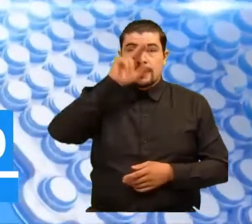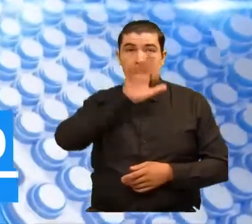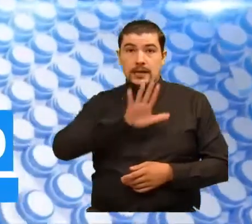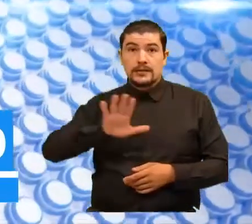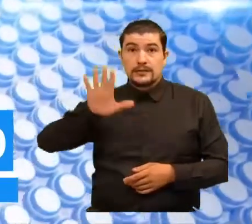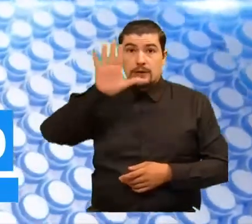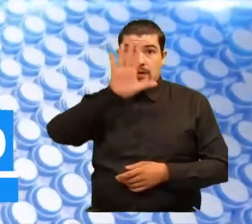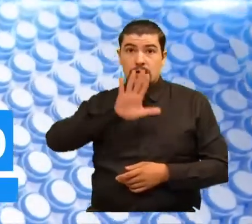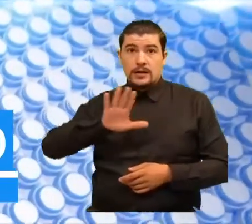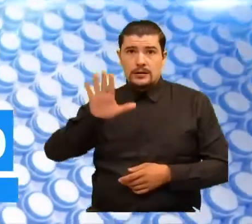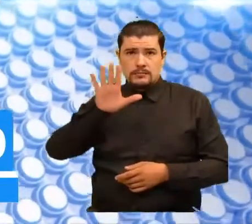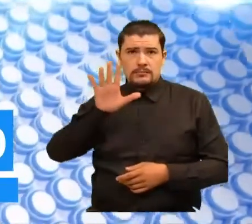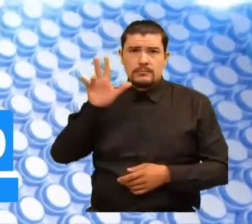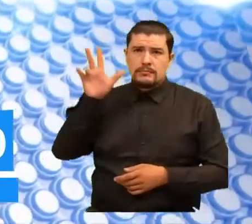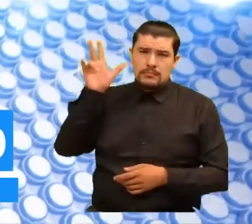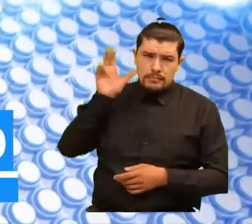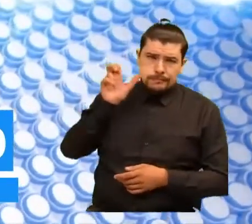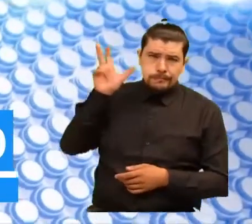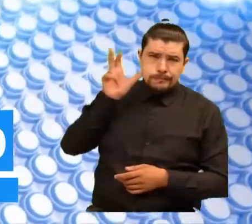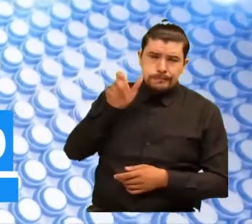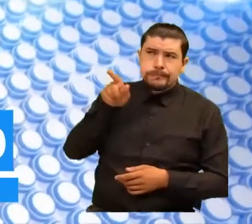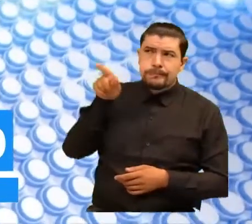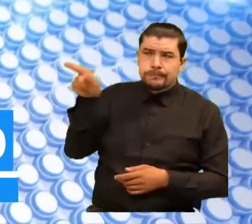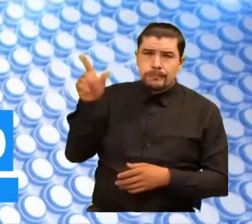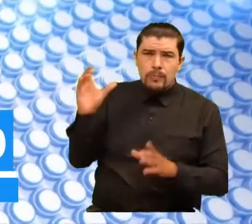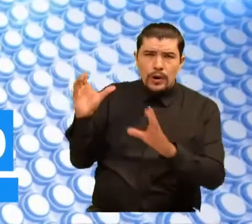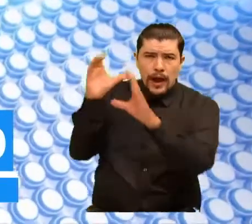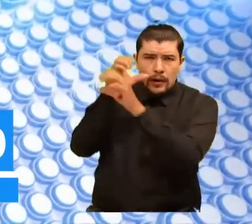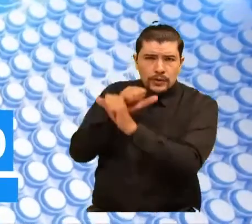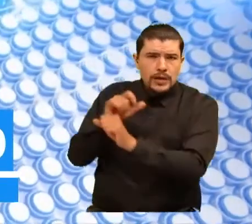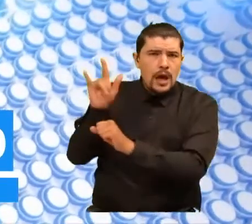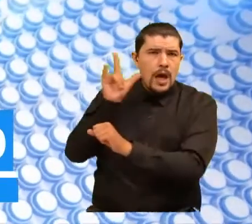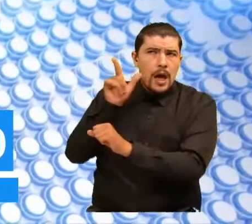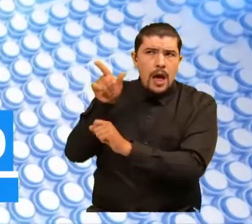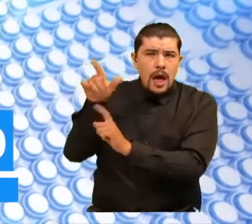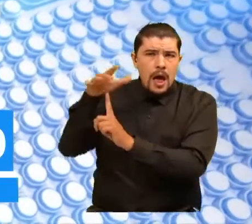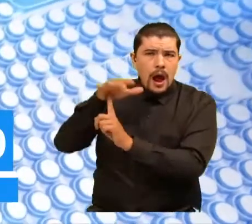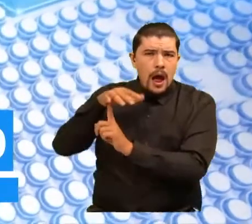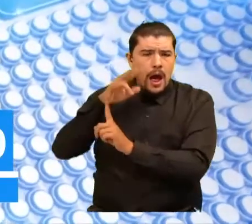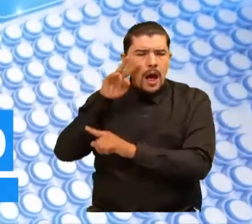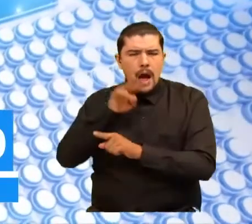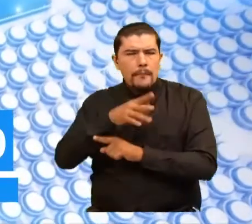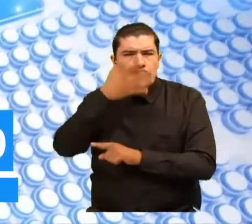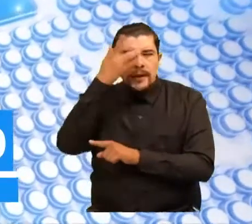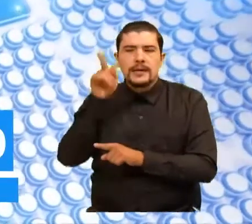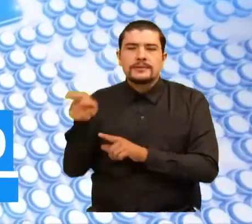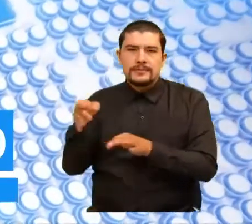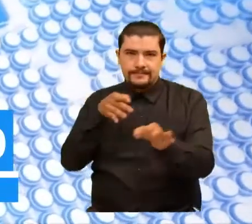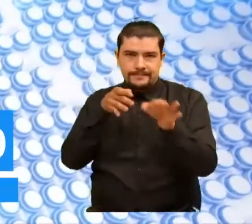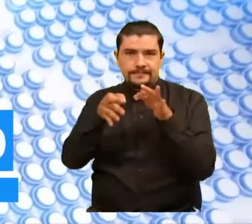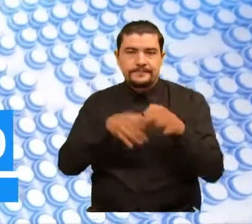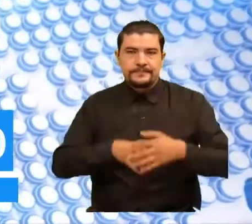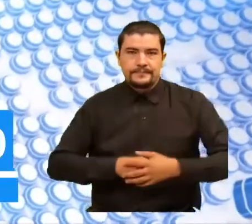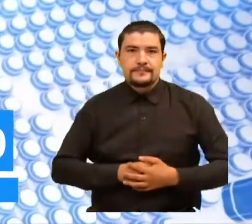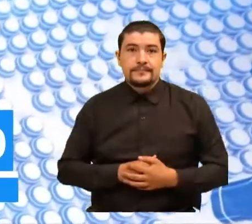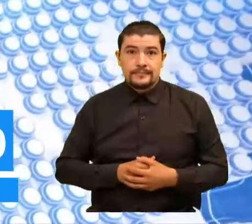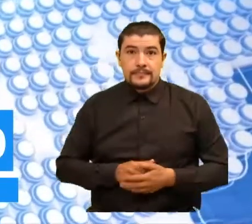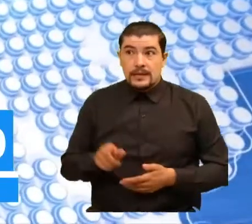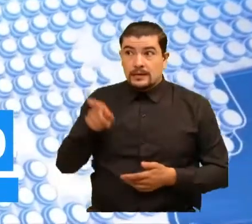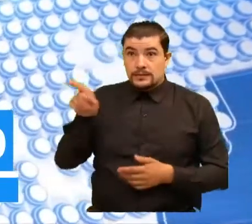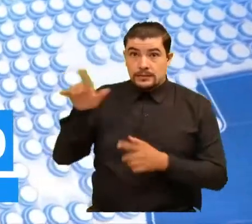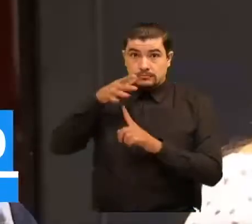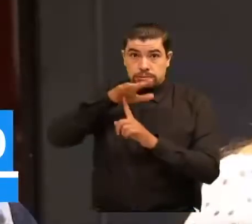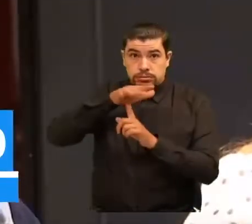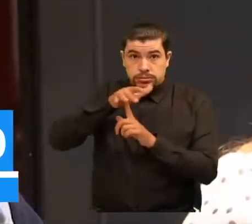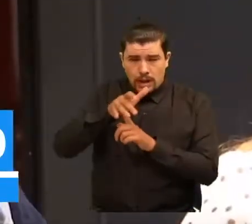estas noches hemos escuchado en la ciudad. Este helicóptero viene acondicionado con unas cámaras, con cámaras de alta